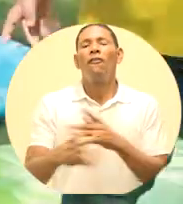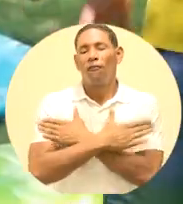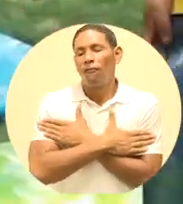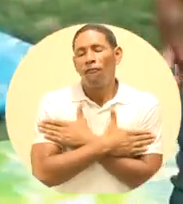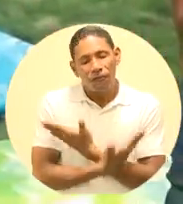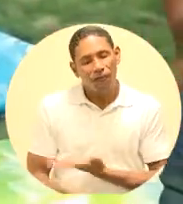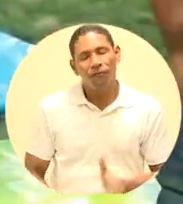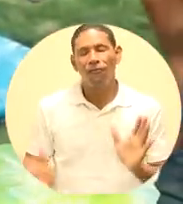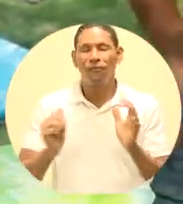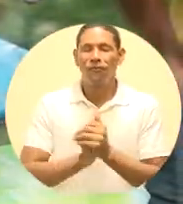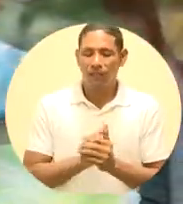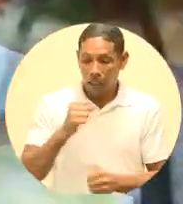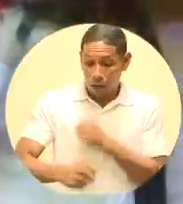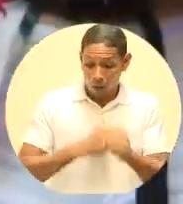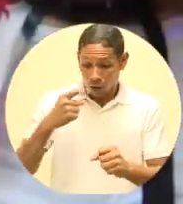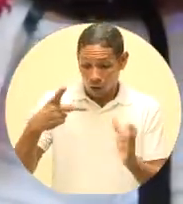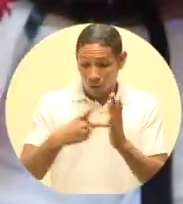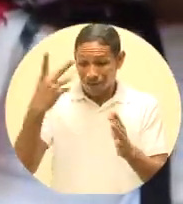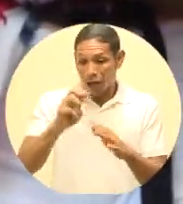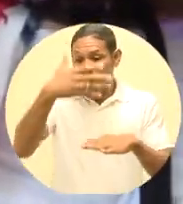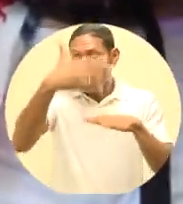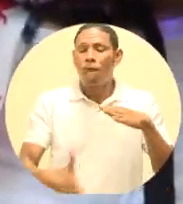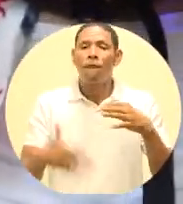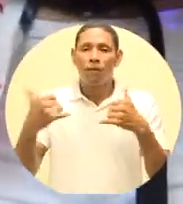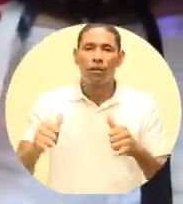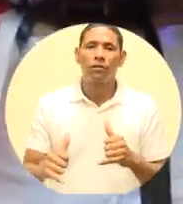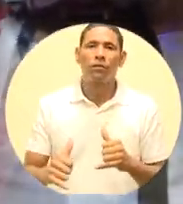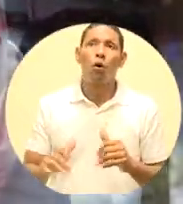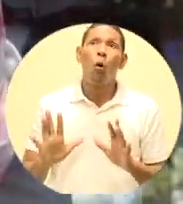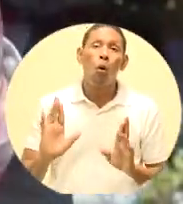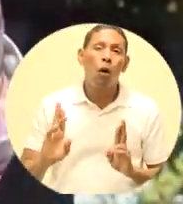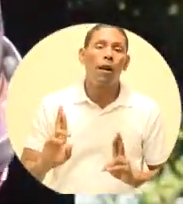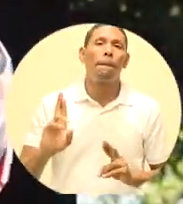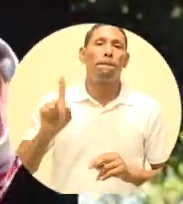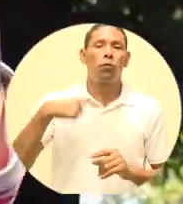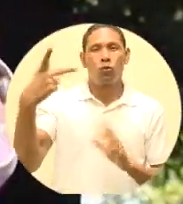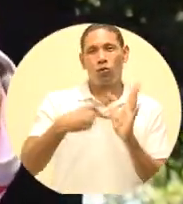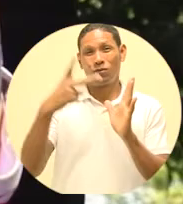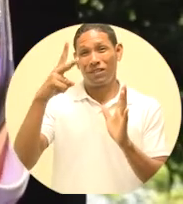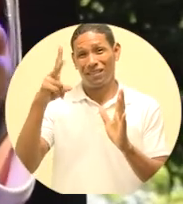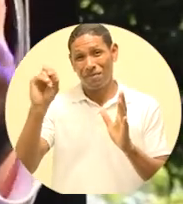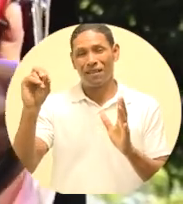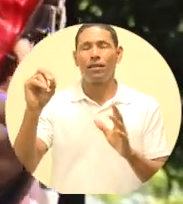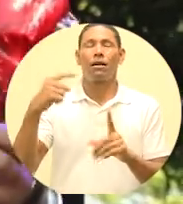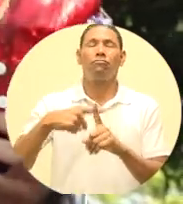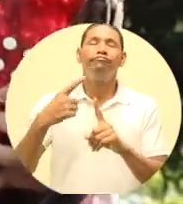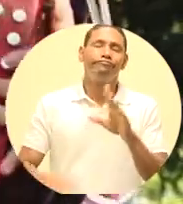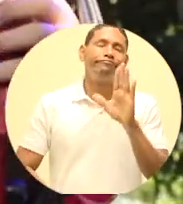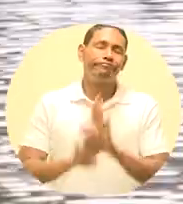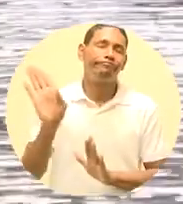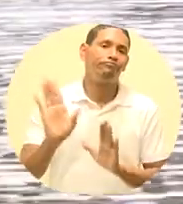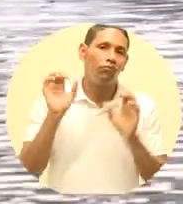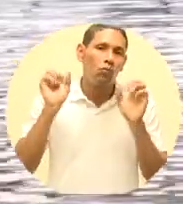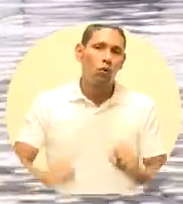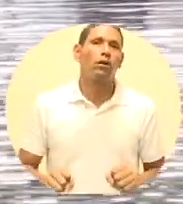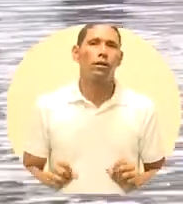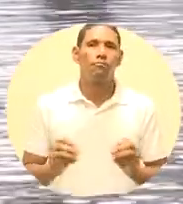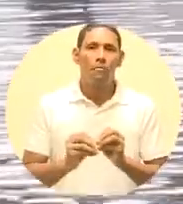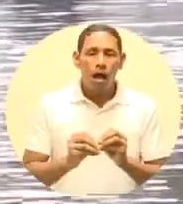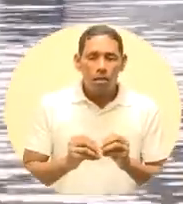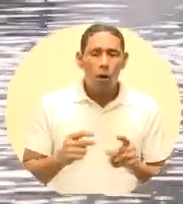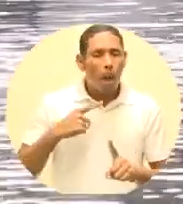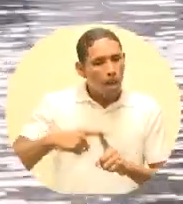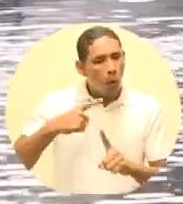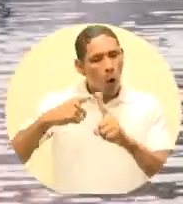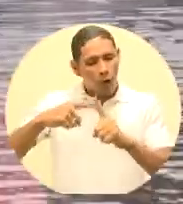todos unas felices fiestas y un espectacular fin de año que pueda ser próspero para este año 2020 que viene y